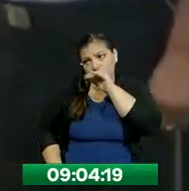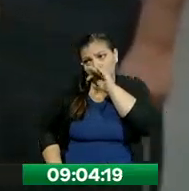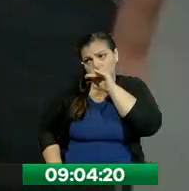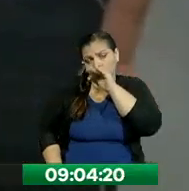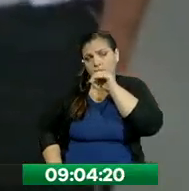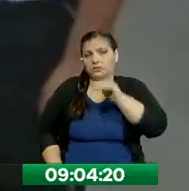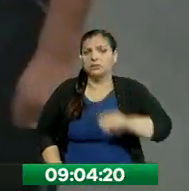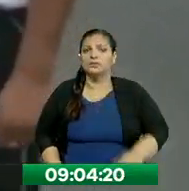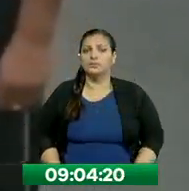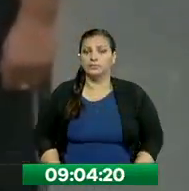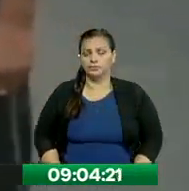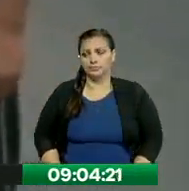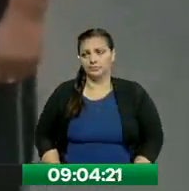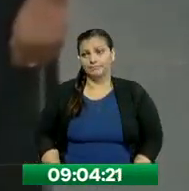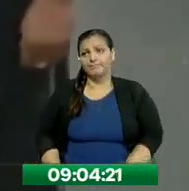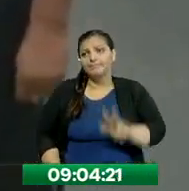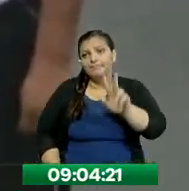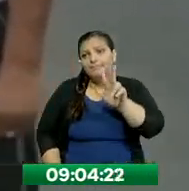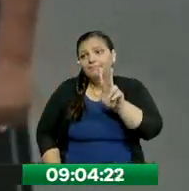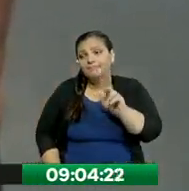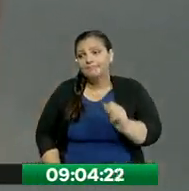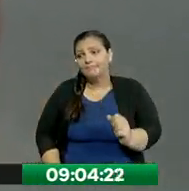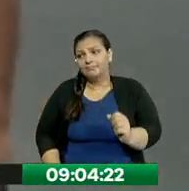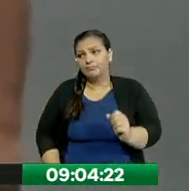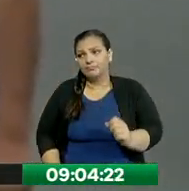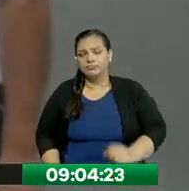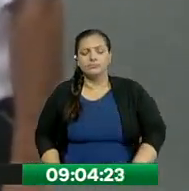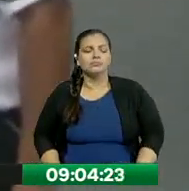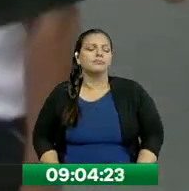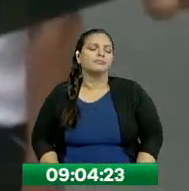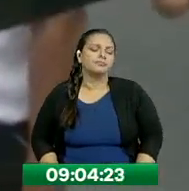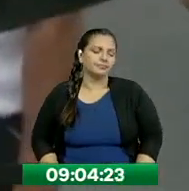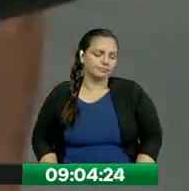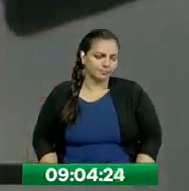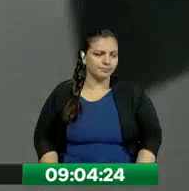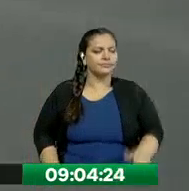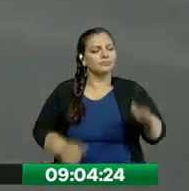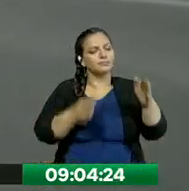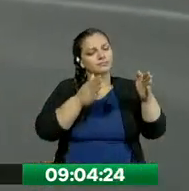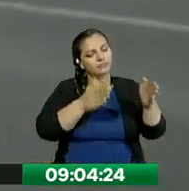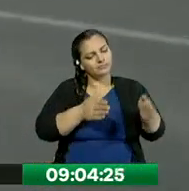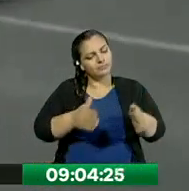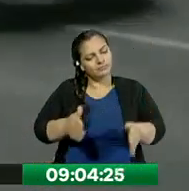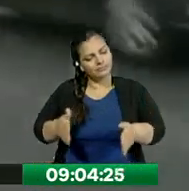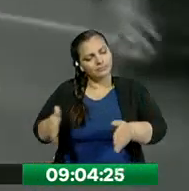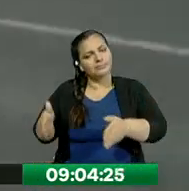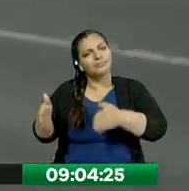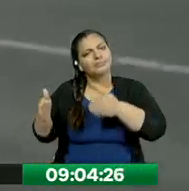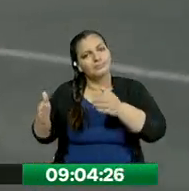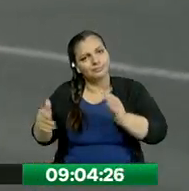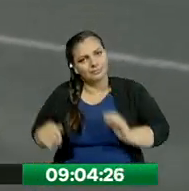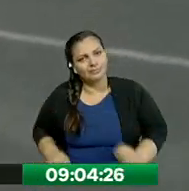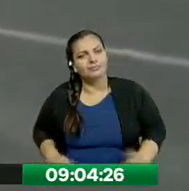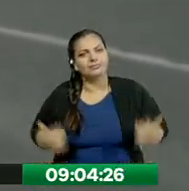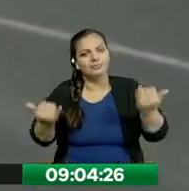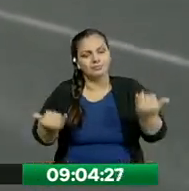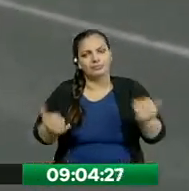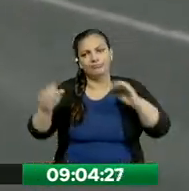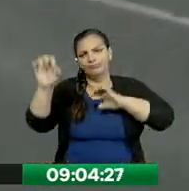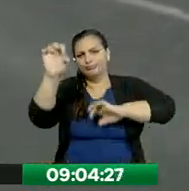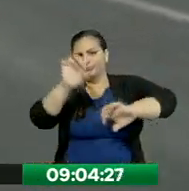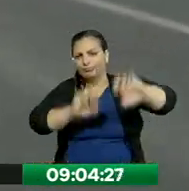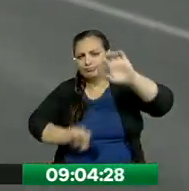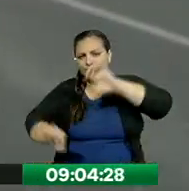eso estamos trabajando, ¿no? Tanto Comisión de Tránsito, el Ministerio de Obras Públicas, de acuerdo a los estudios técnicos que se